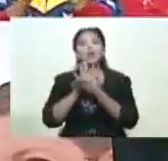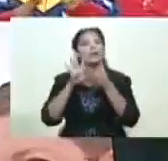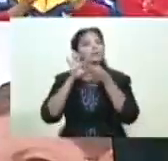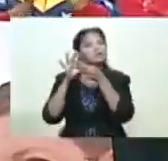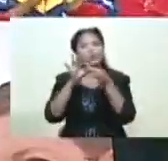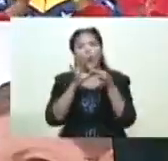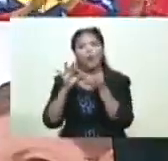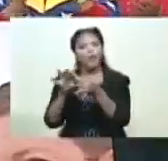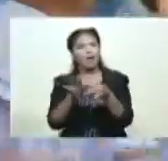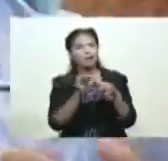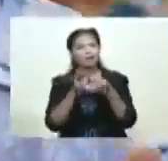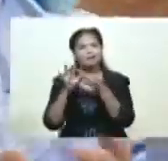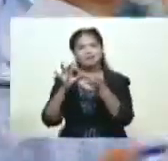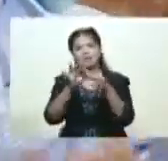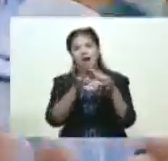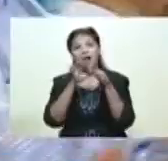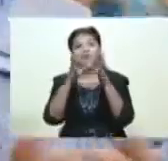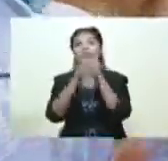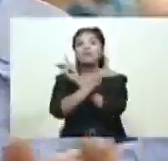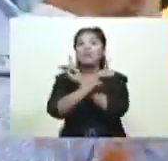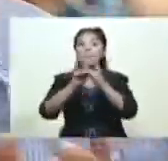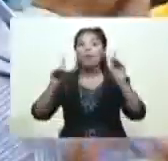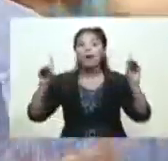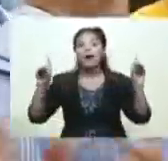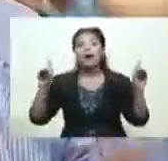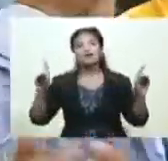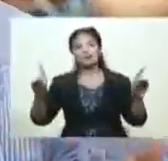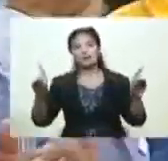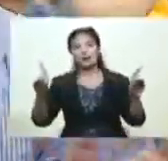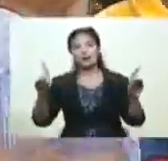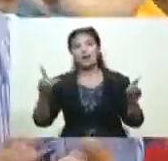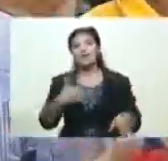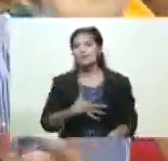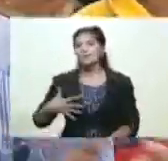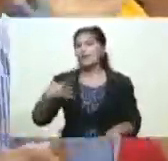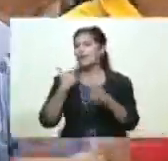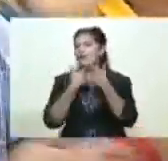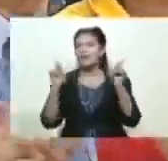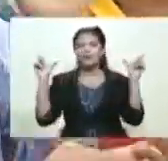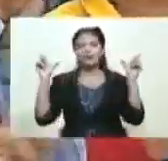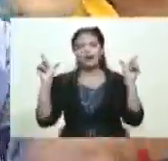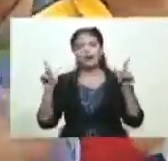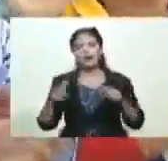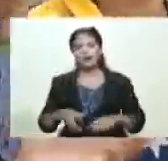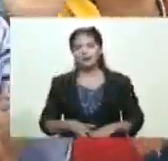soberanía, que Venezuela quiere democracia, que Venezuela quiere libertad.